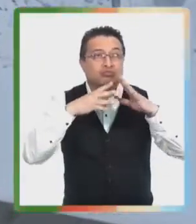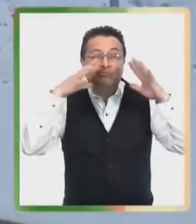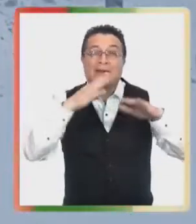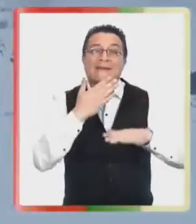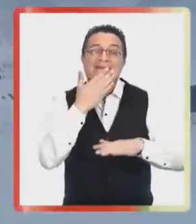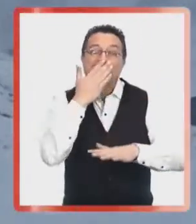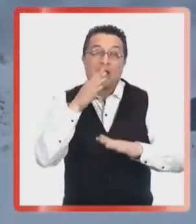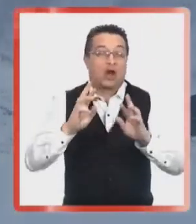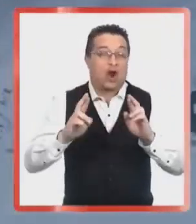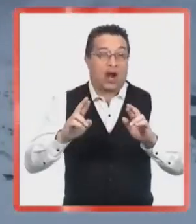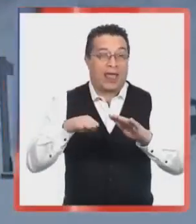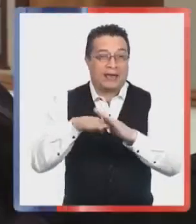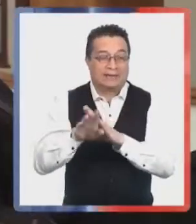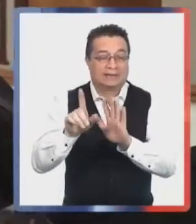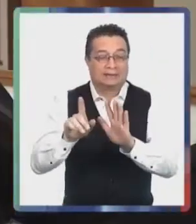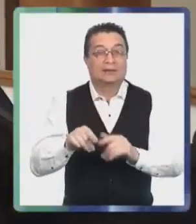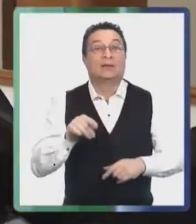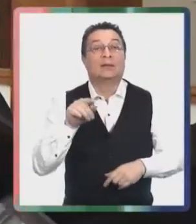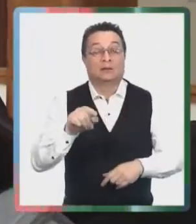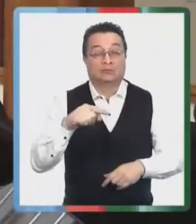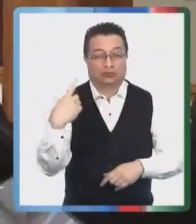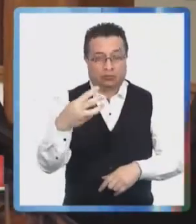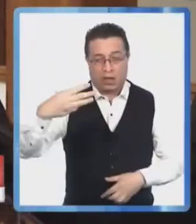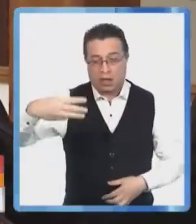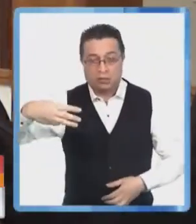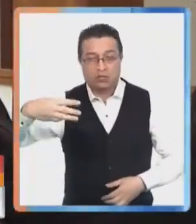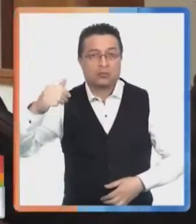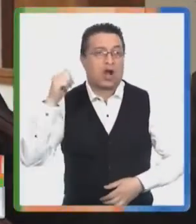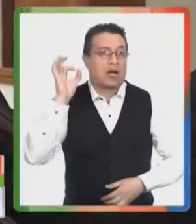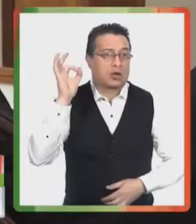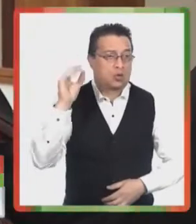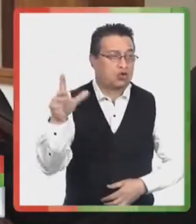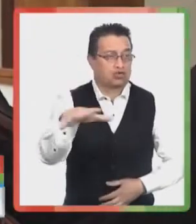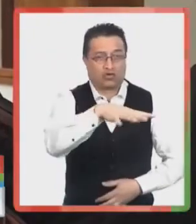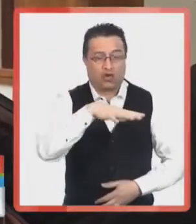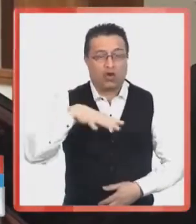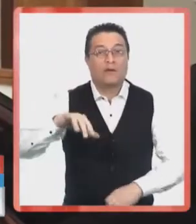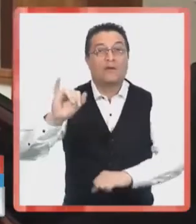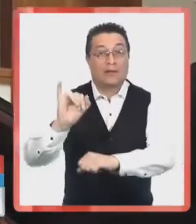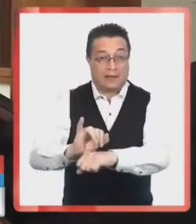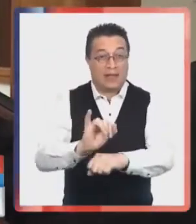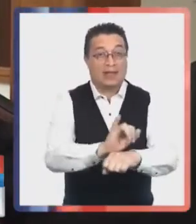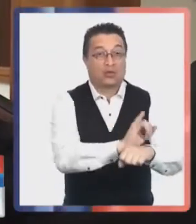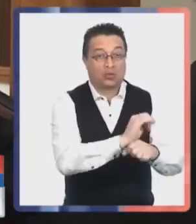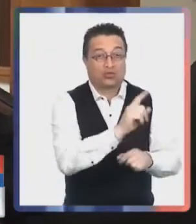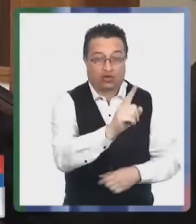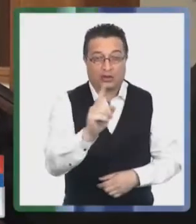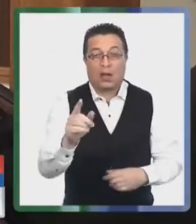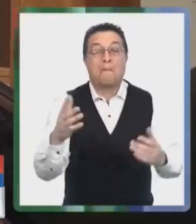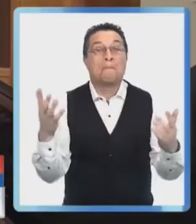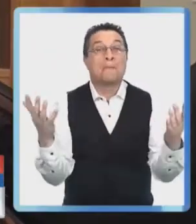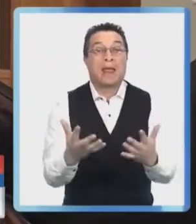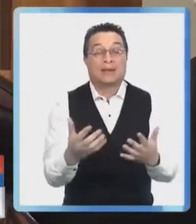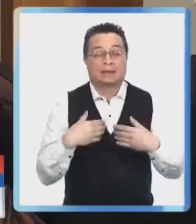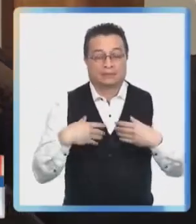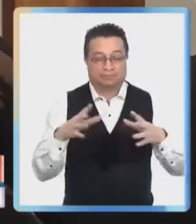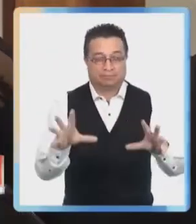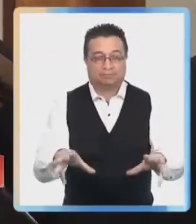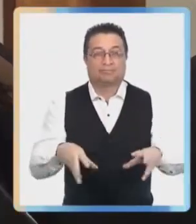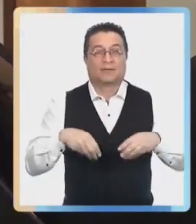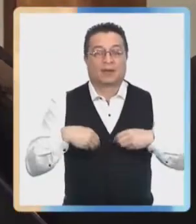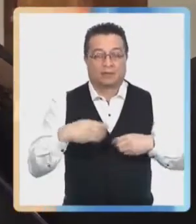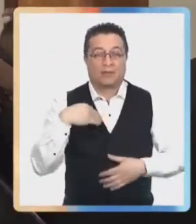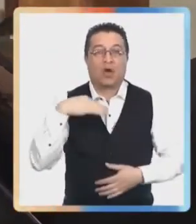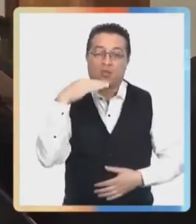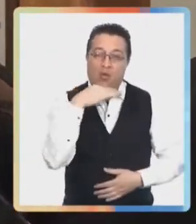siguiente temporada. Tuvimos una reunión con todos los municipios y con las instituciones respectivas para